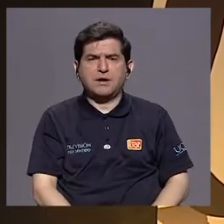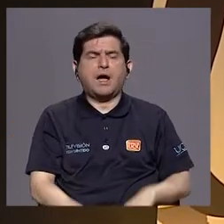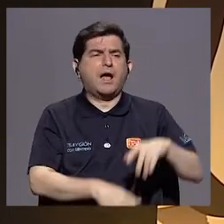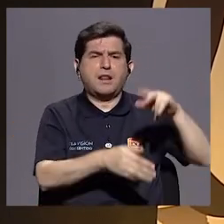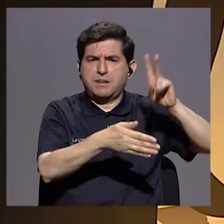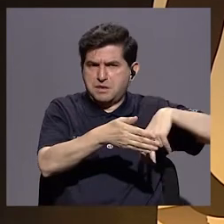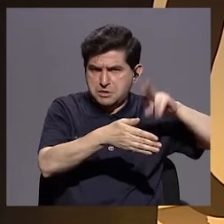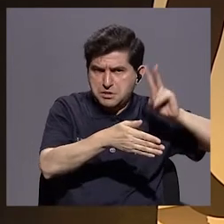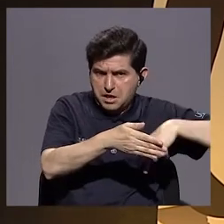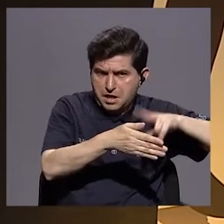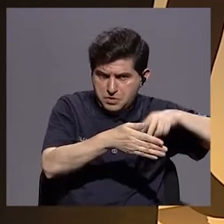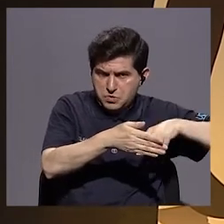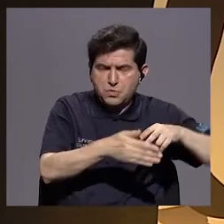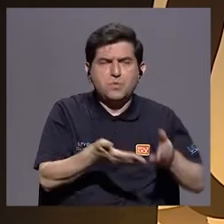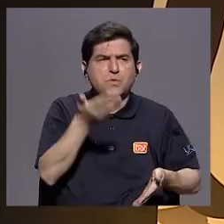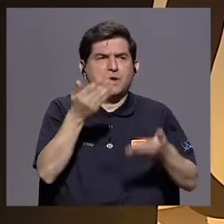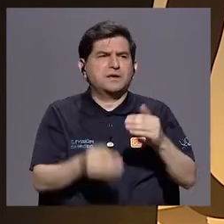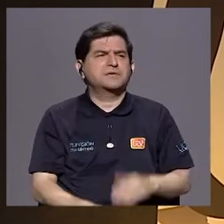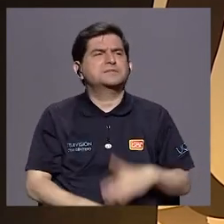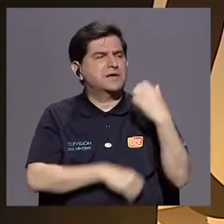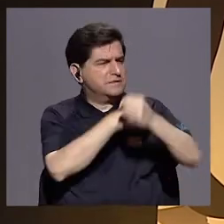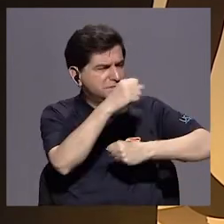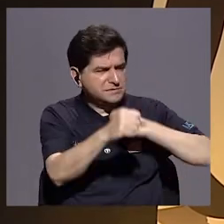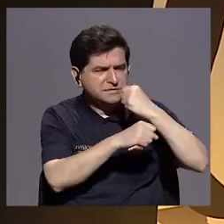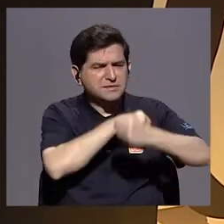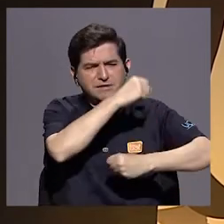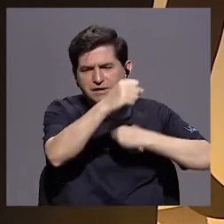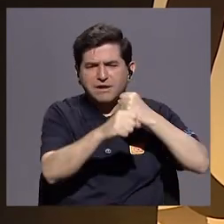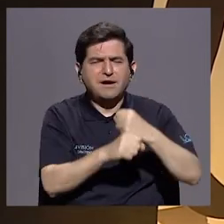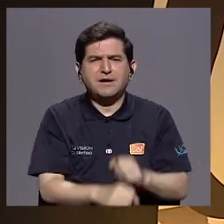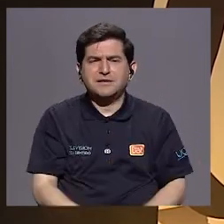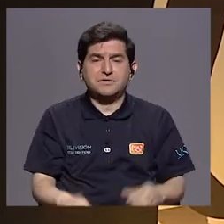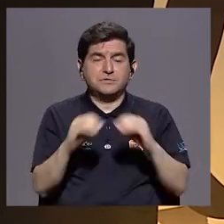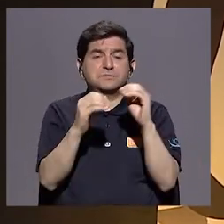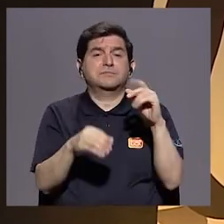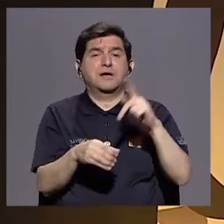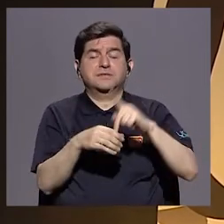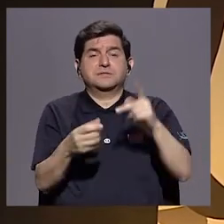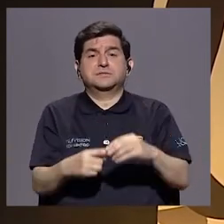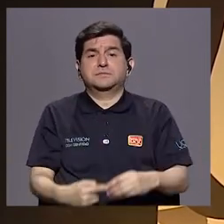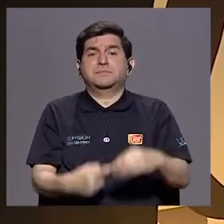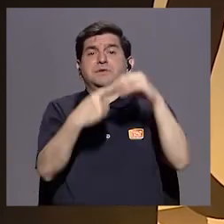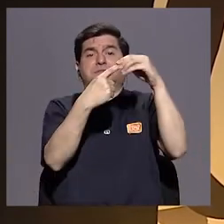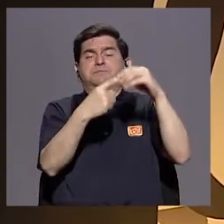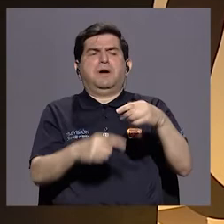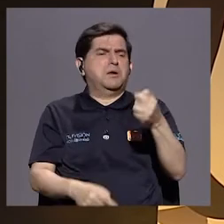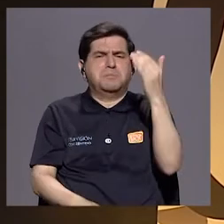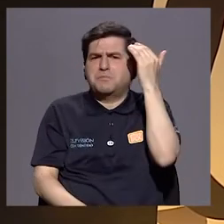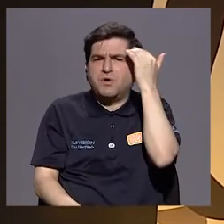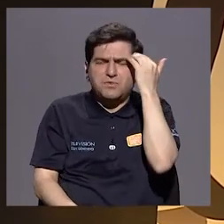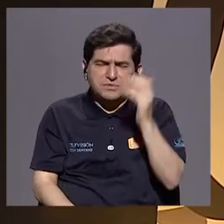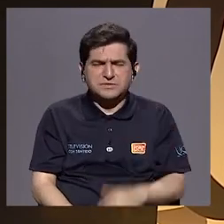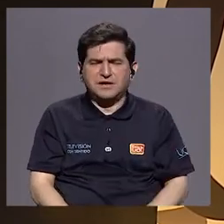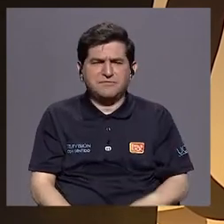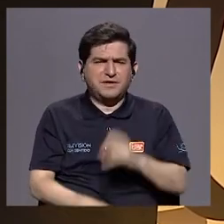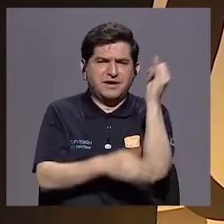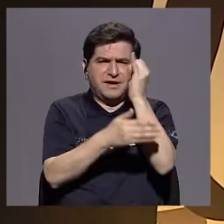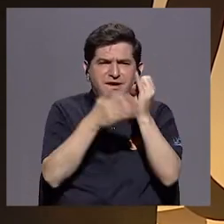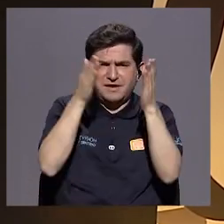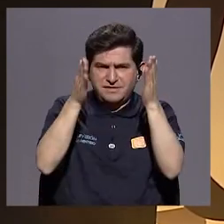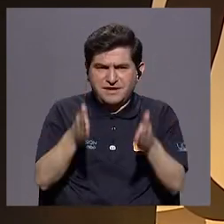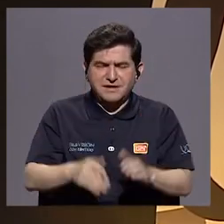han sido por muchos años las que más protagonismo han tenido y pocos sabemos de los artistas plásticos